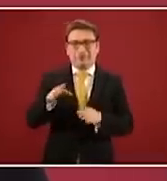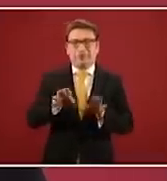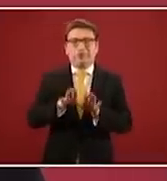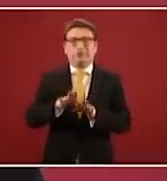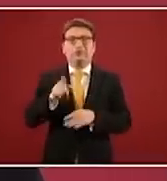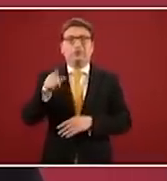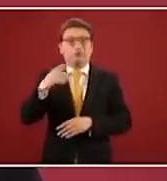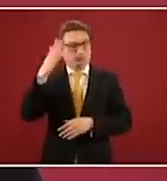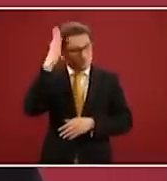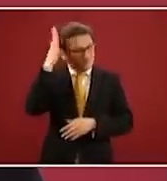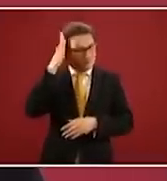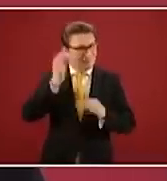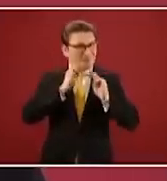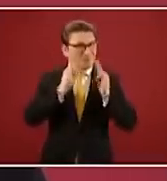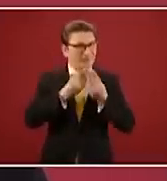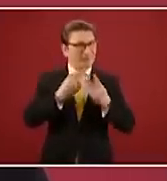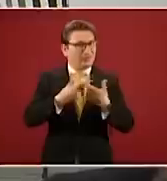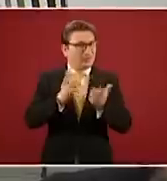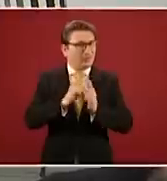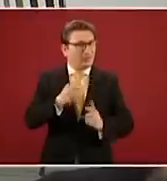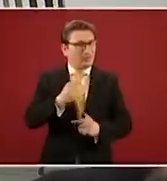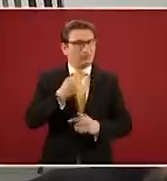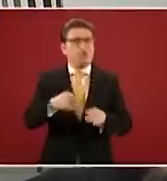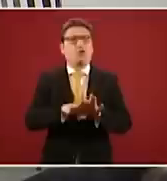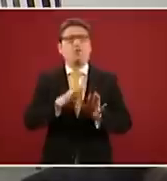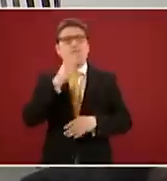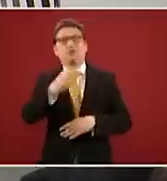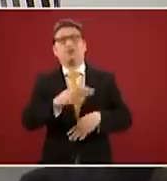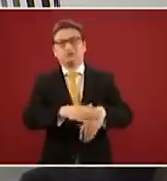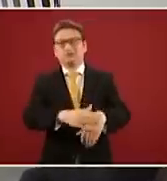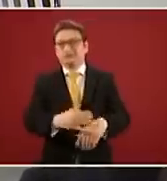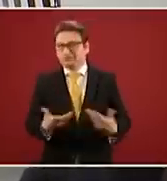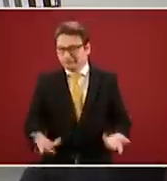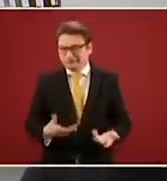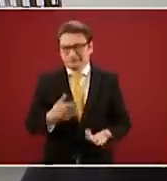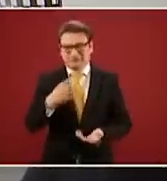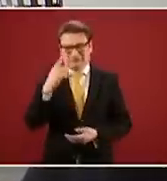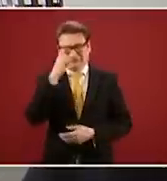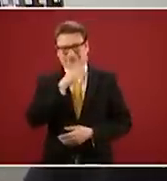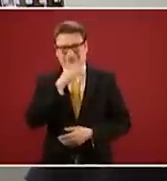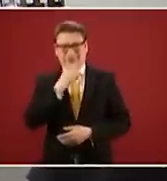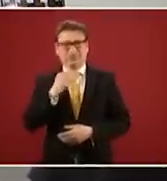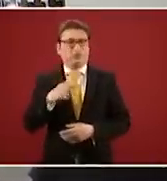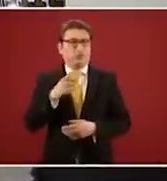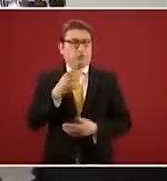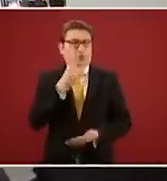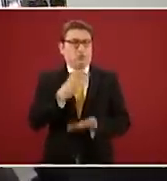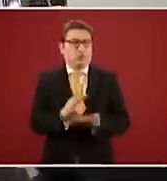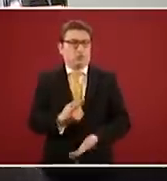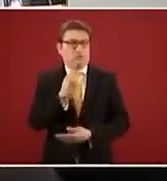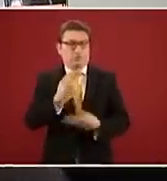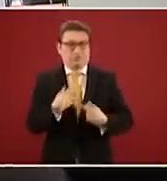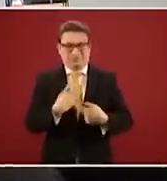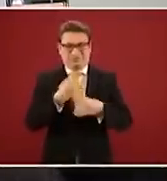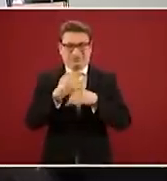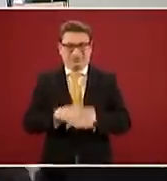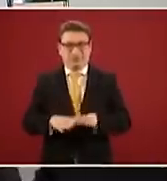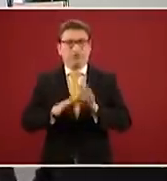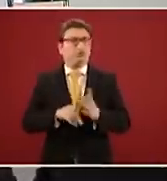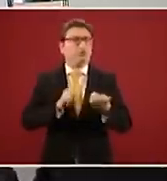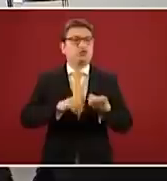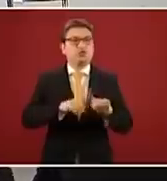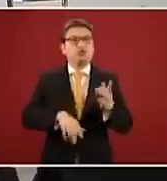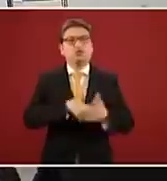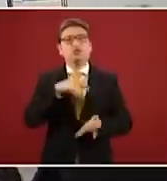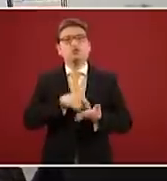En líderes de grupos delincuenciales. En muchas ocasiones, la única persona que tiene la información de dónde localizar